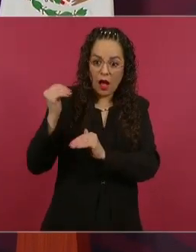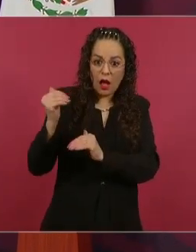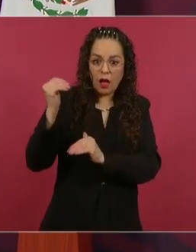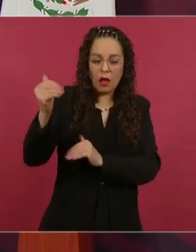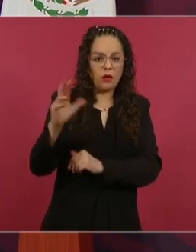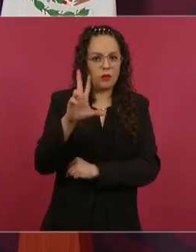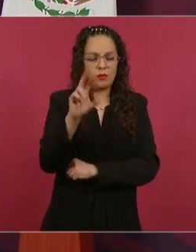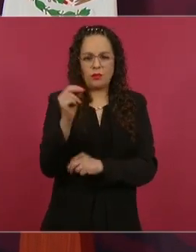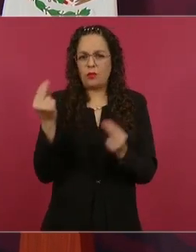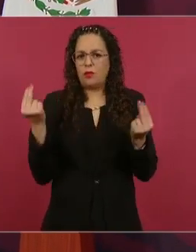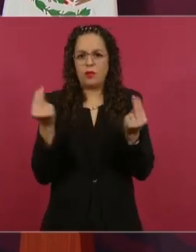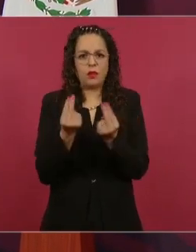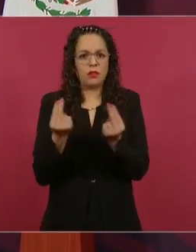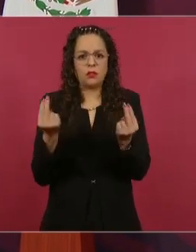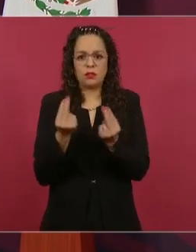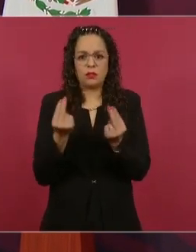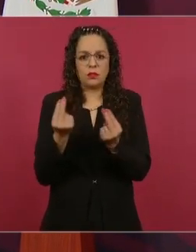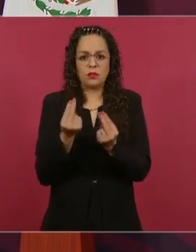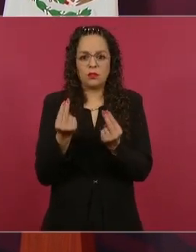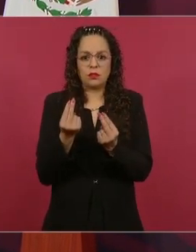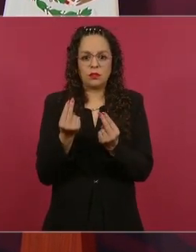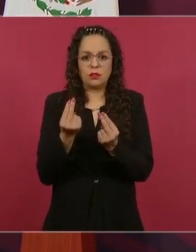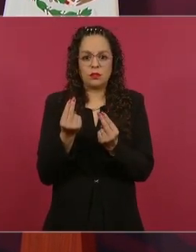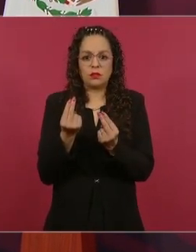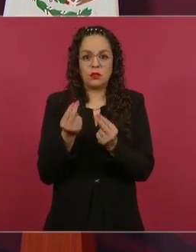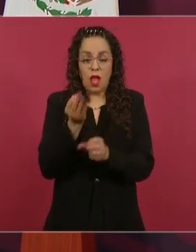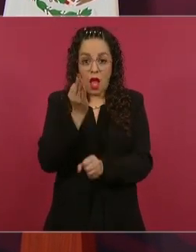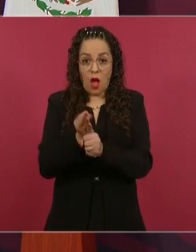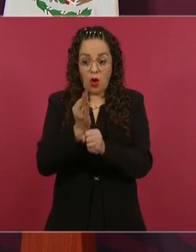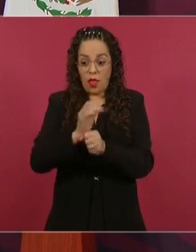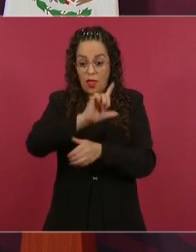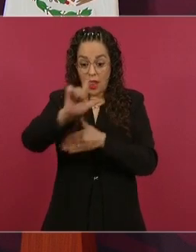ley de ingresos. No hay aumentos de impuestos.